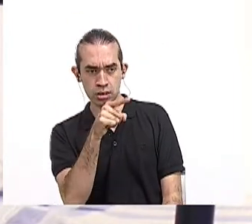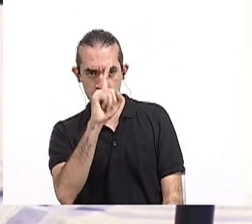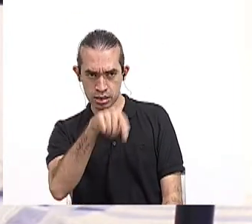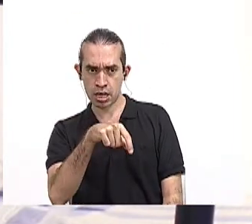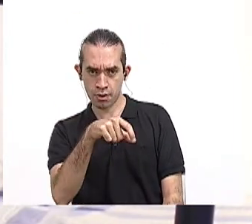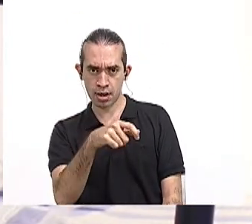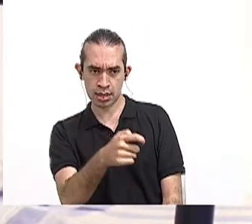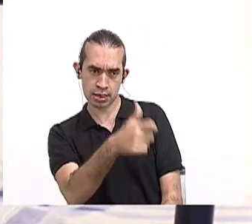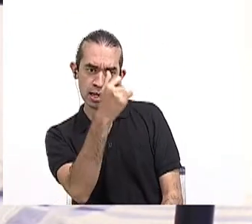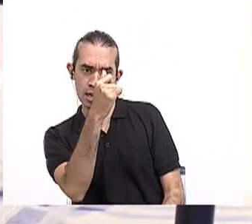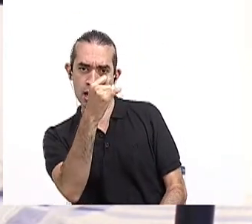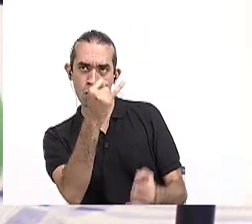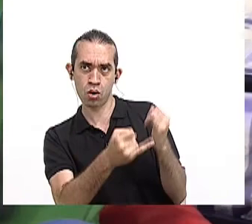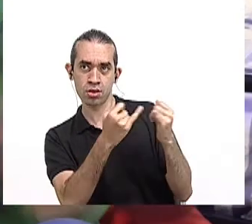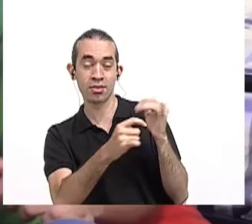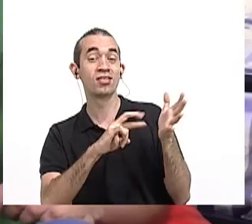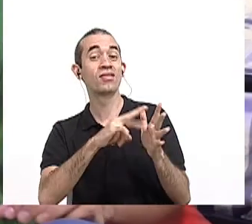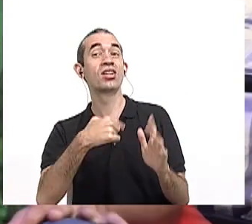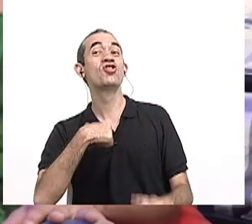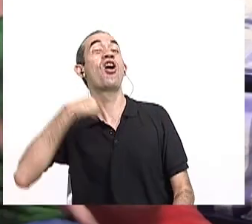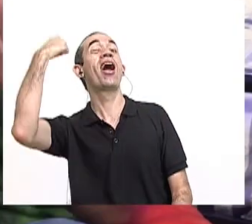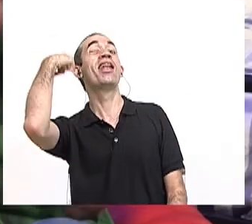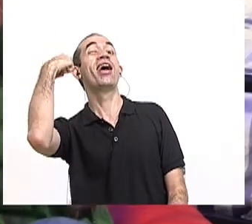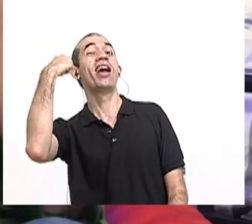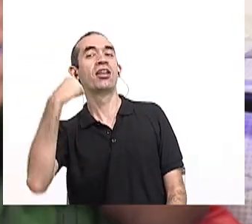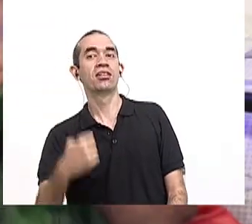la última ficha, o sea, yo gané.